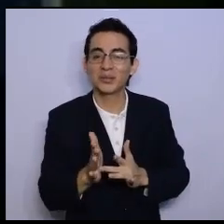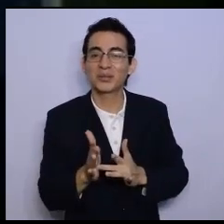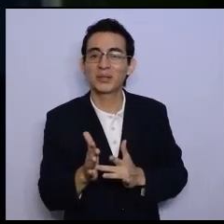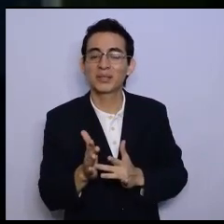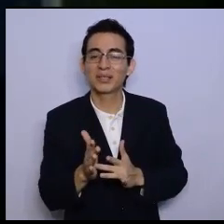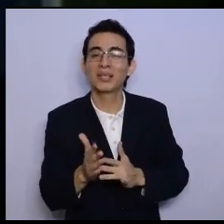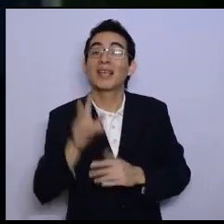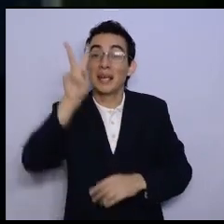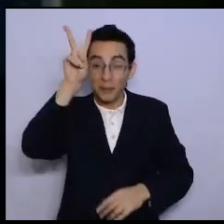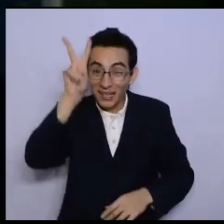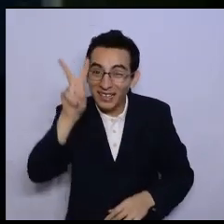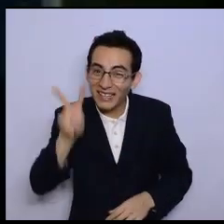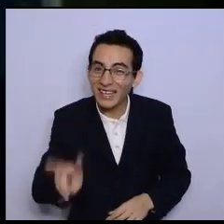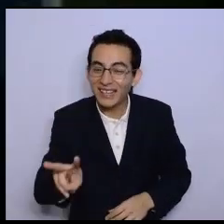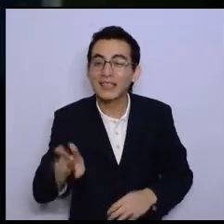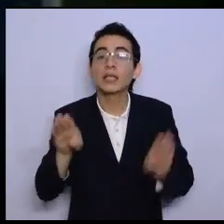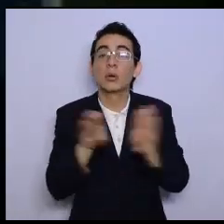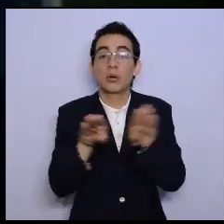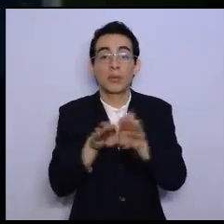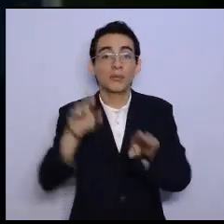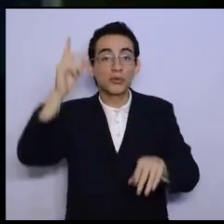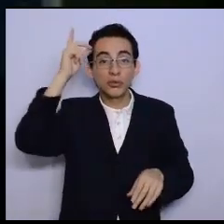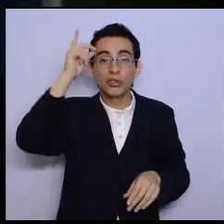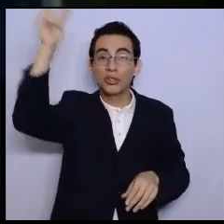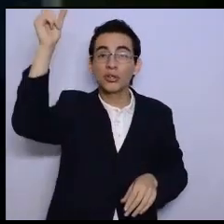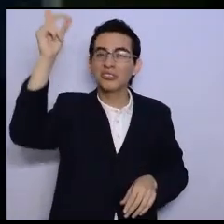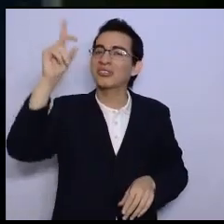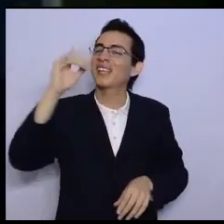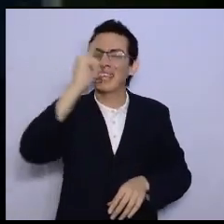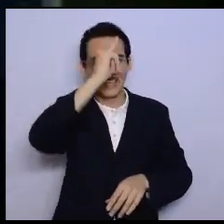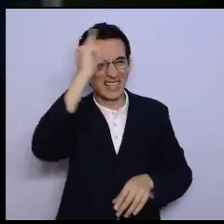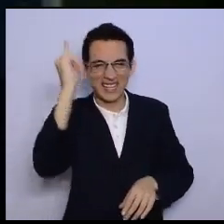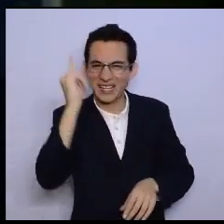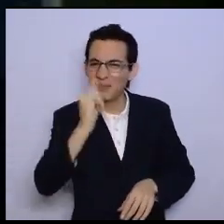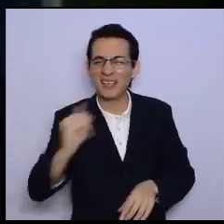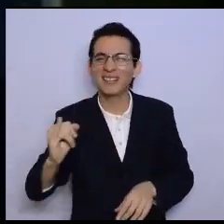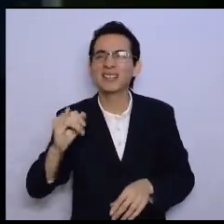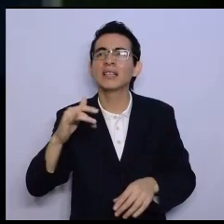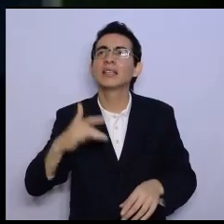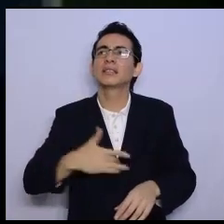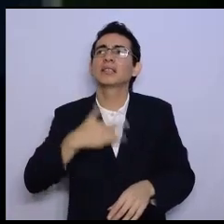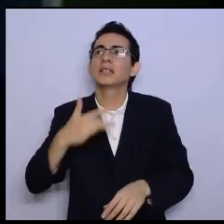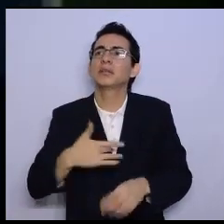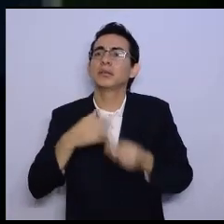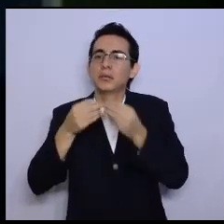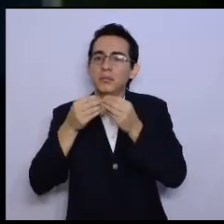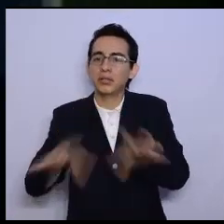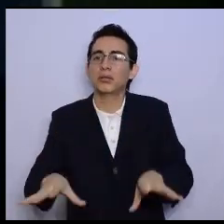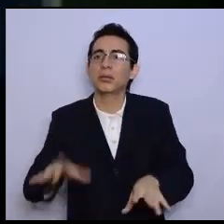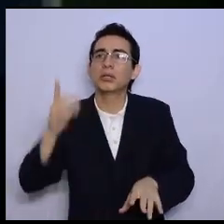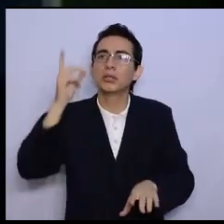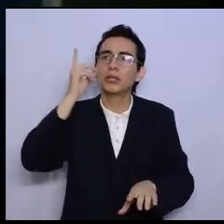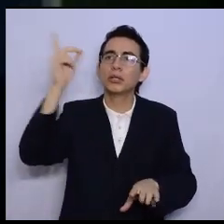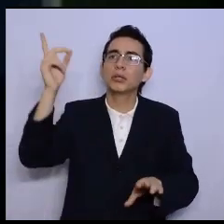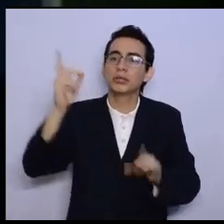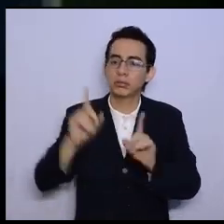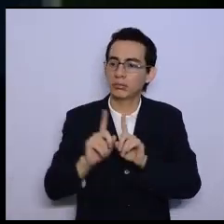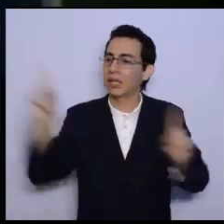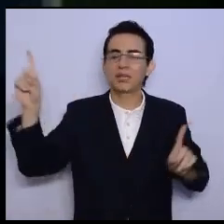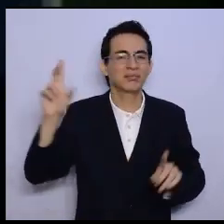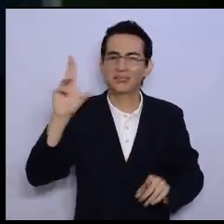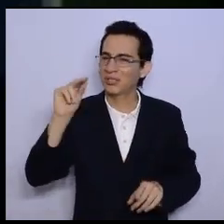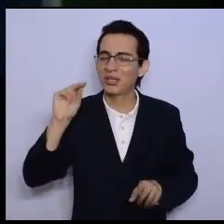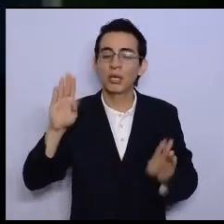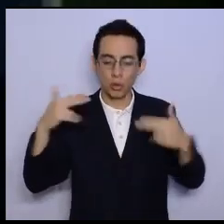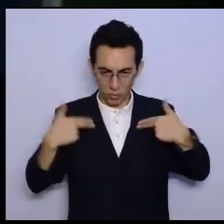En realidad, como Dios, Él nunca perdió su divinidad en la cruz, ¿entienden?